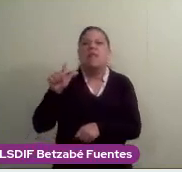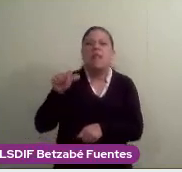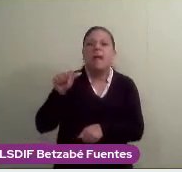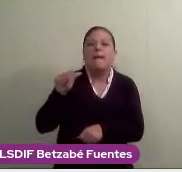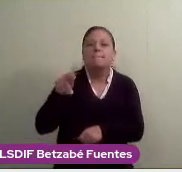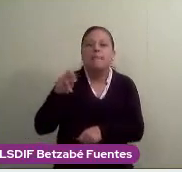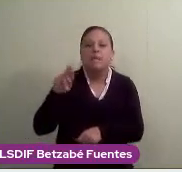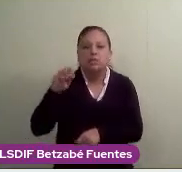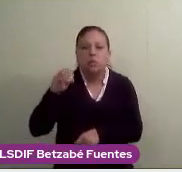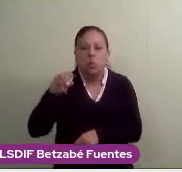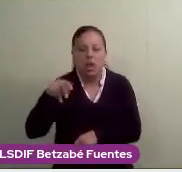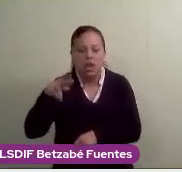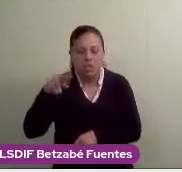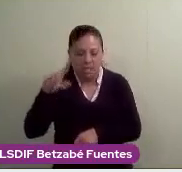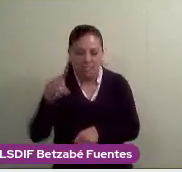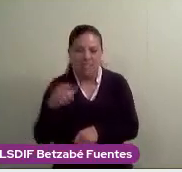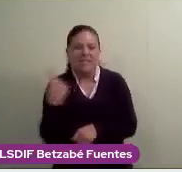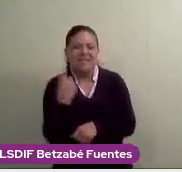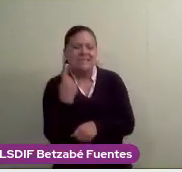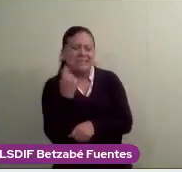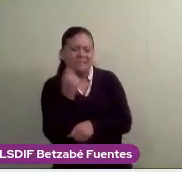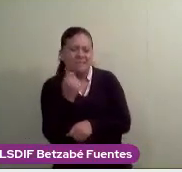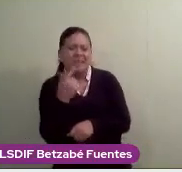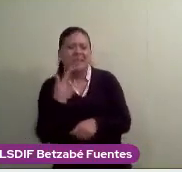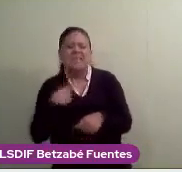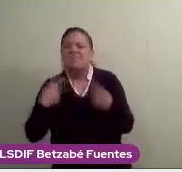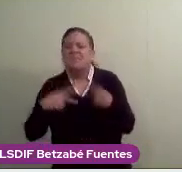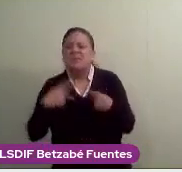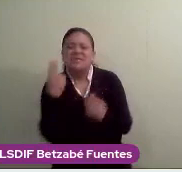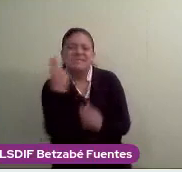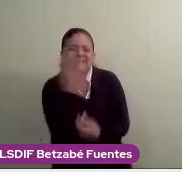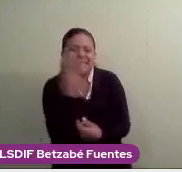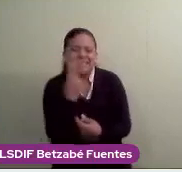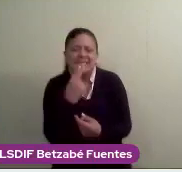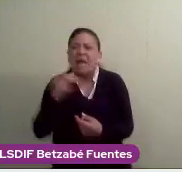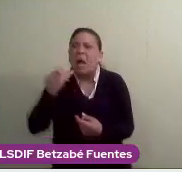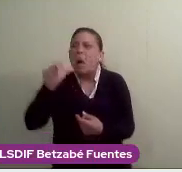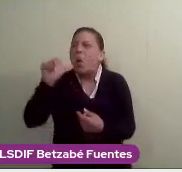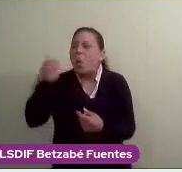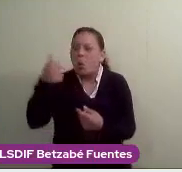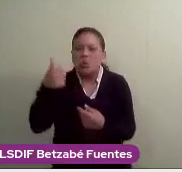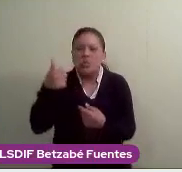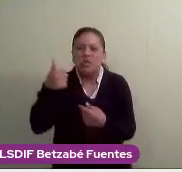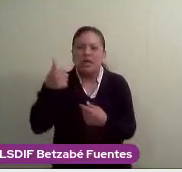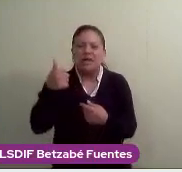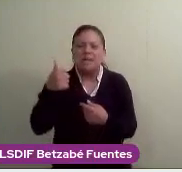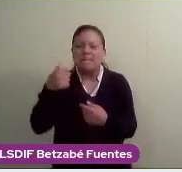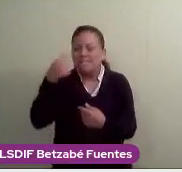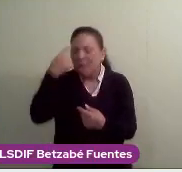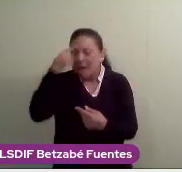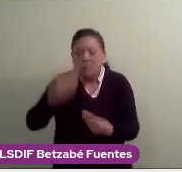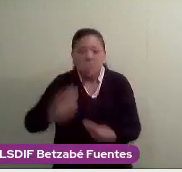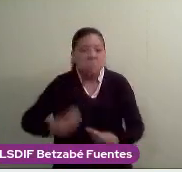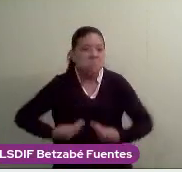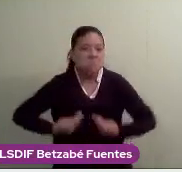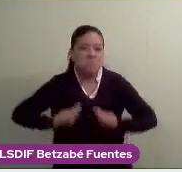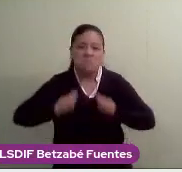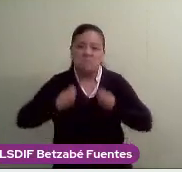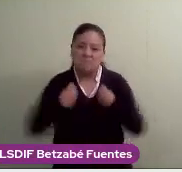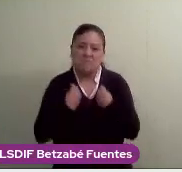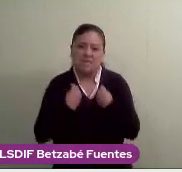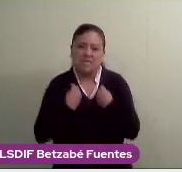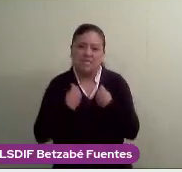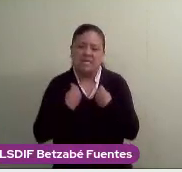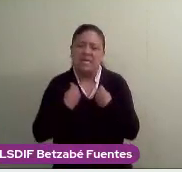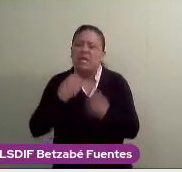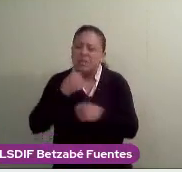dependiente va a desarrollar una alexitimia porque no está reconociendo el sufrimiento que está viviendo por estar con esa